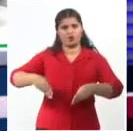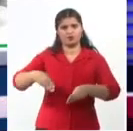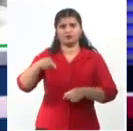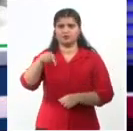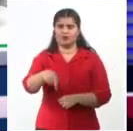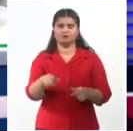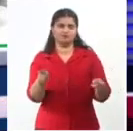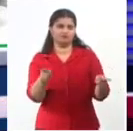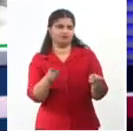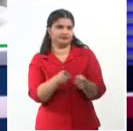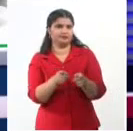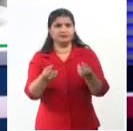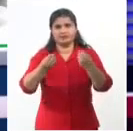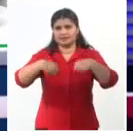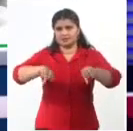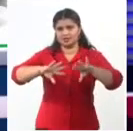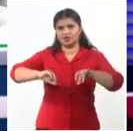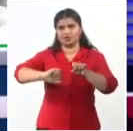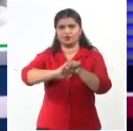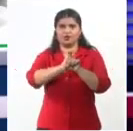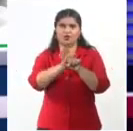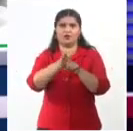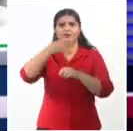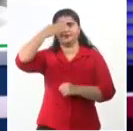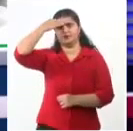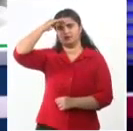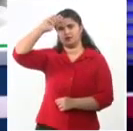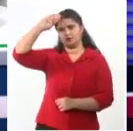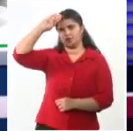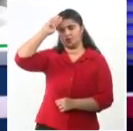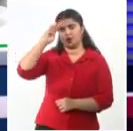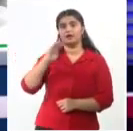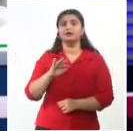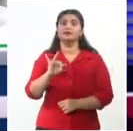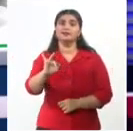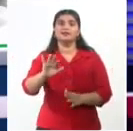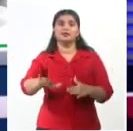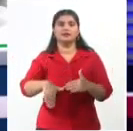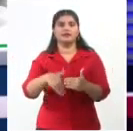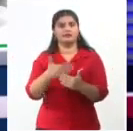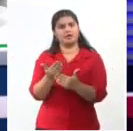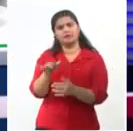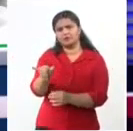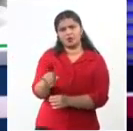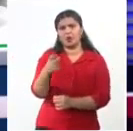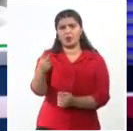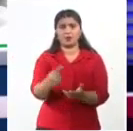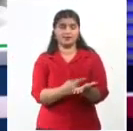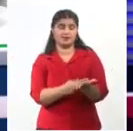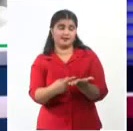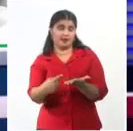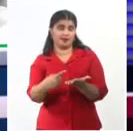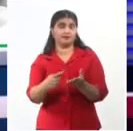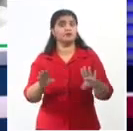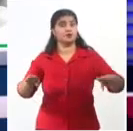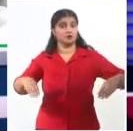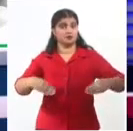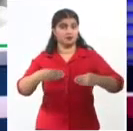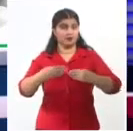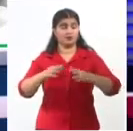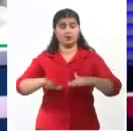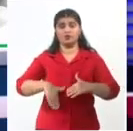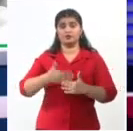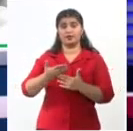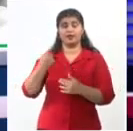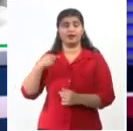del comportamiento de la COVID-19 en los últimos 7 días. Cuba confirmó al cierre del día de ayer